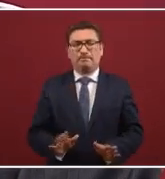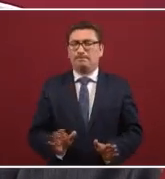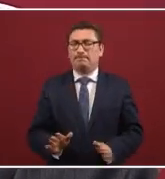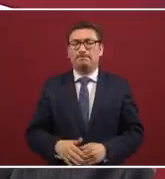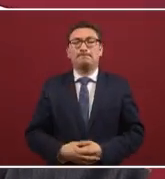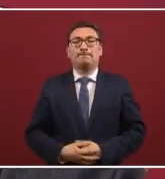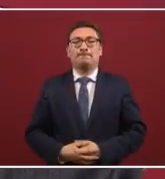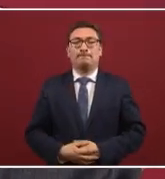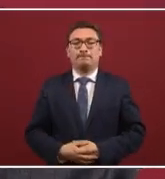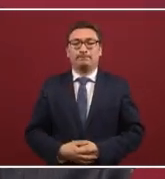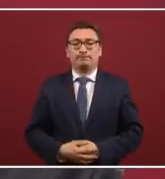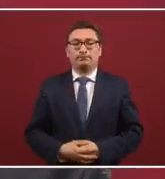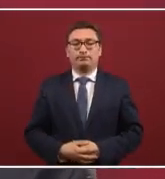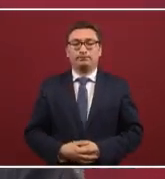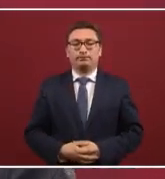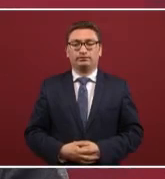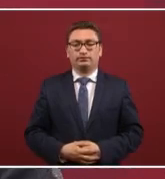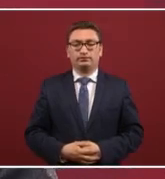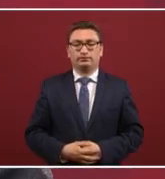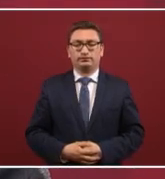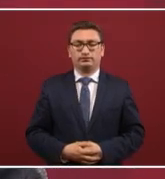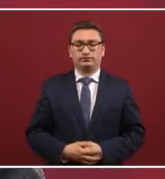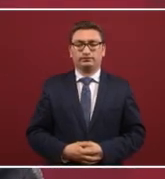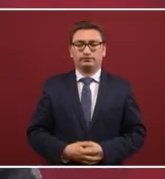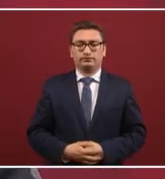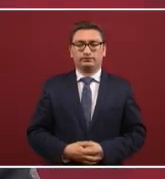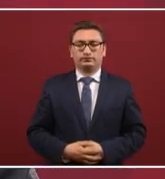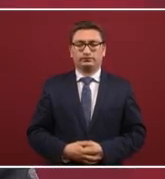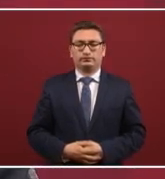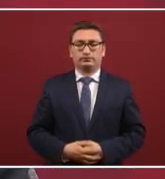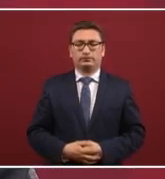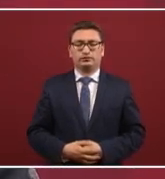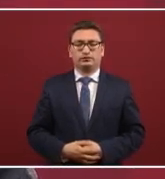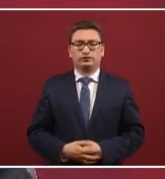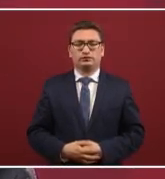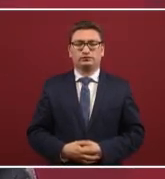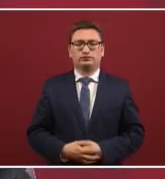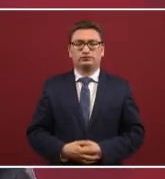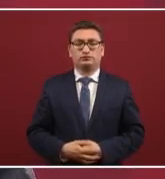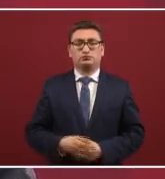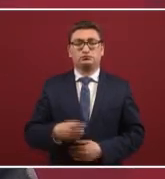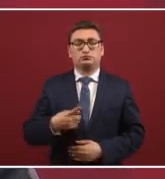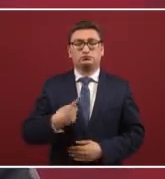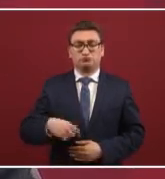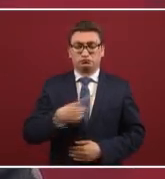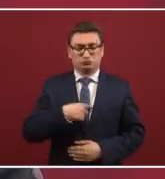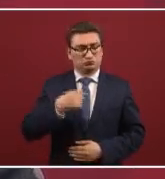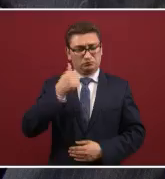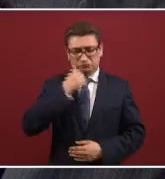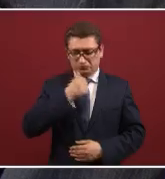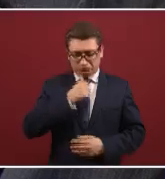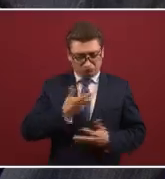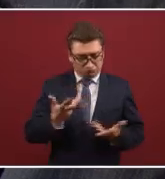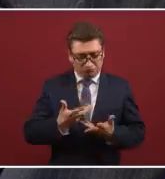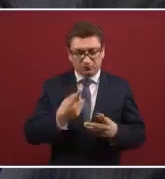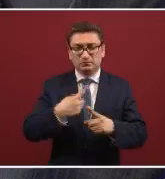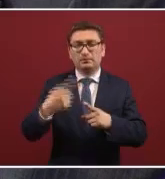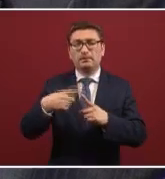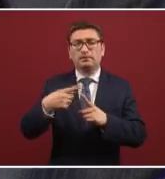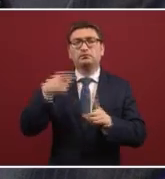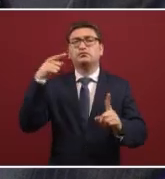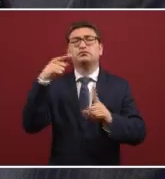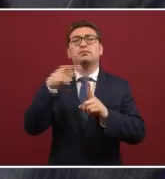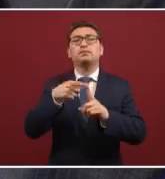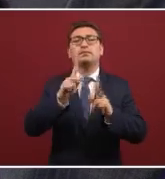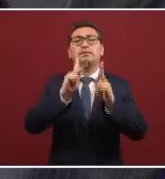Nosotros siempre hemos apostado a la vía pacífica. Entonces